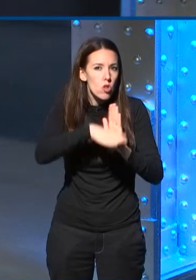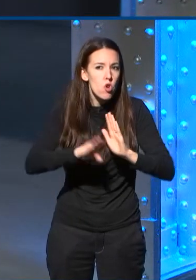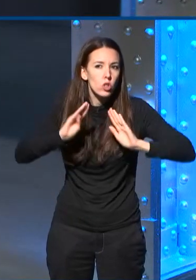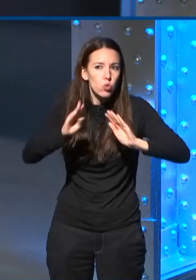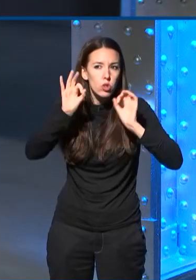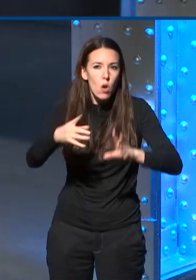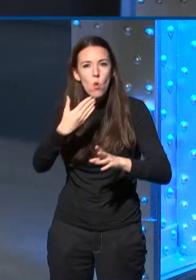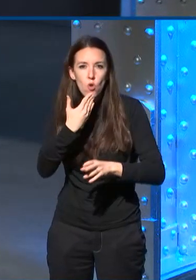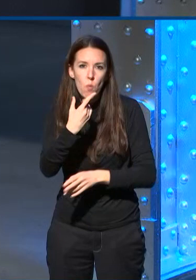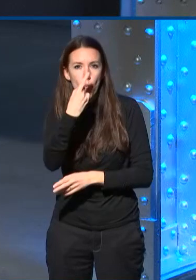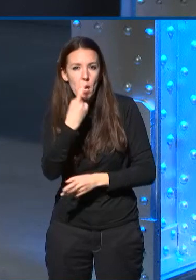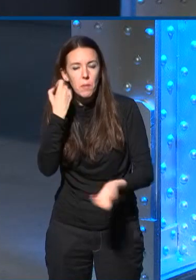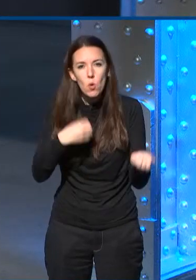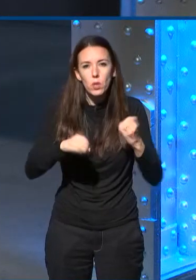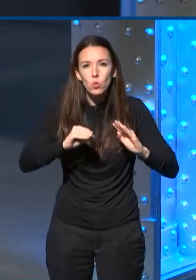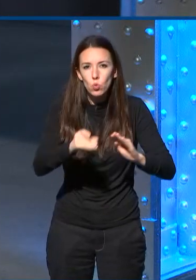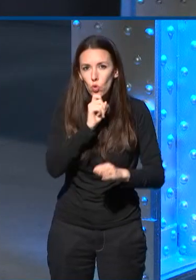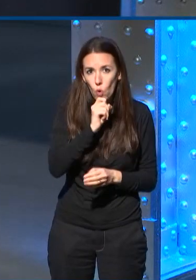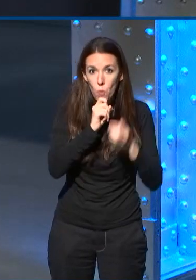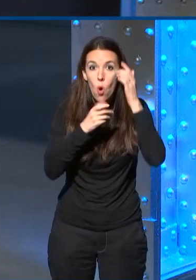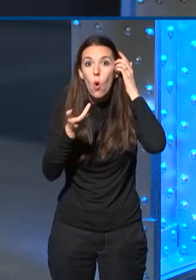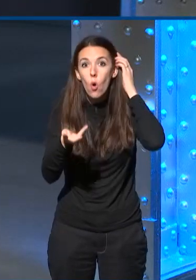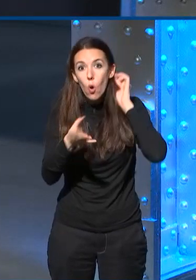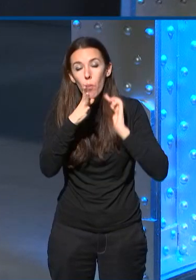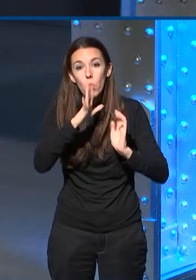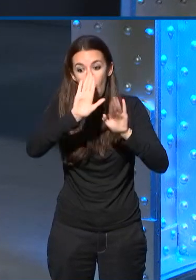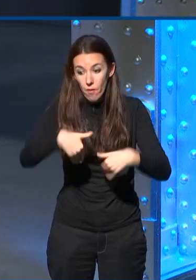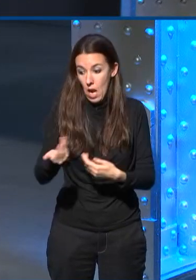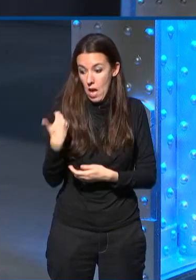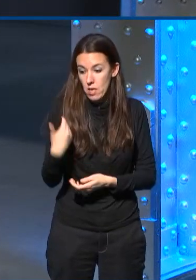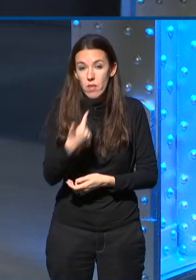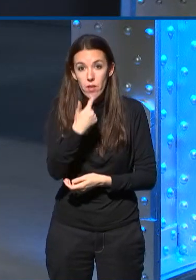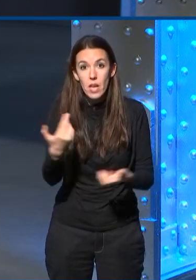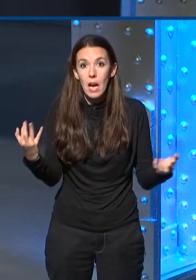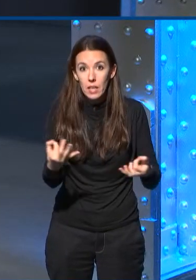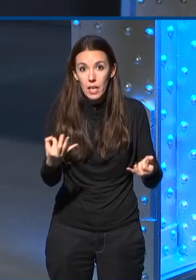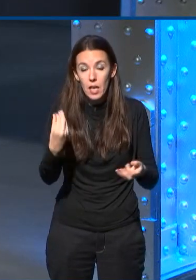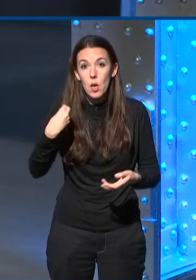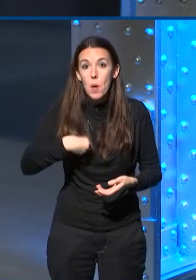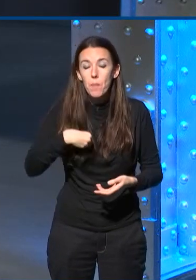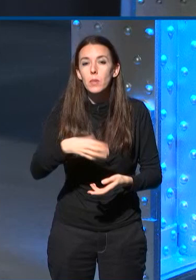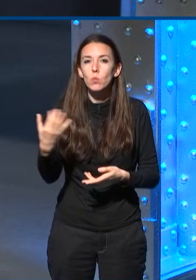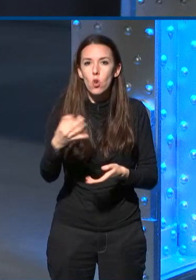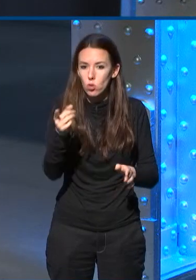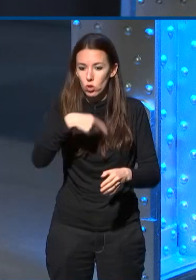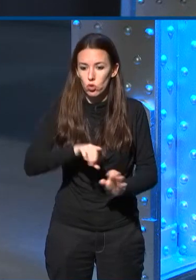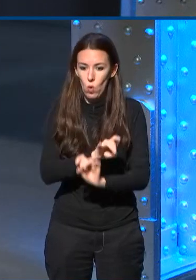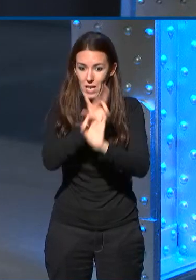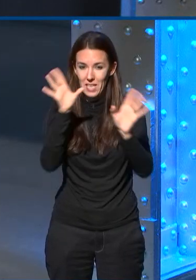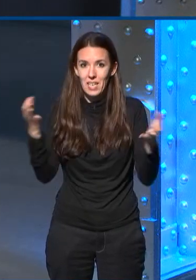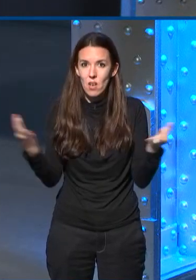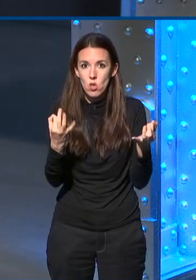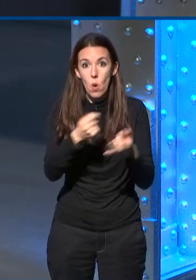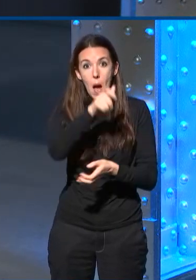cómo se comportan. Porque al final, ayer lo decía, lo que sí tenemos claro es que